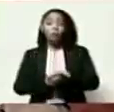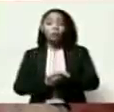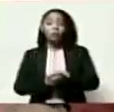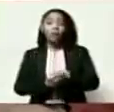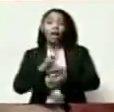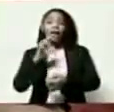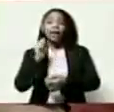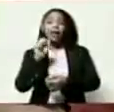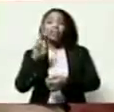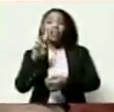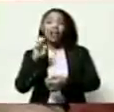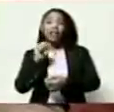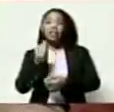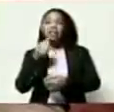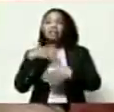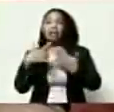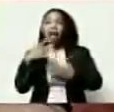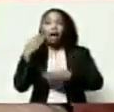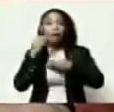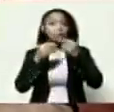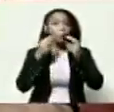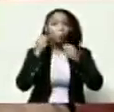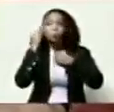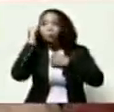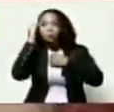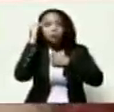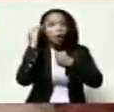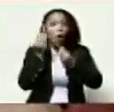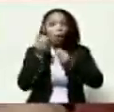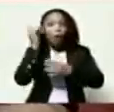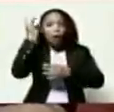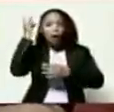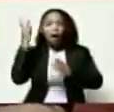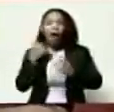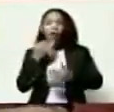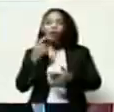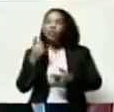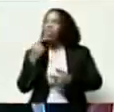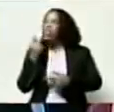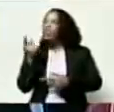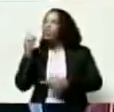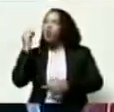loco viendo a ver qué inventa. Y entonces, no, ¿qué fue lo que dijeron?